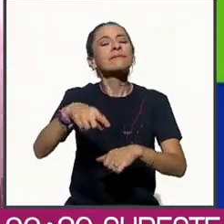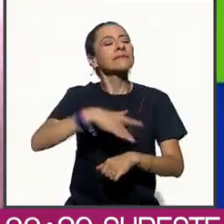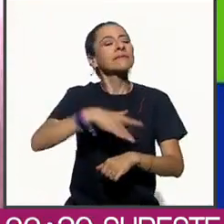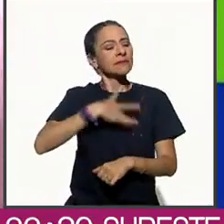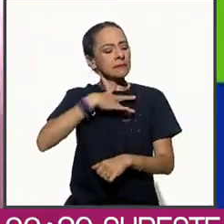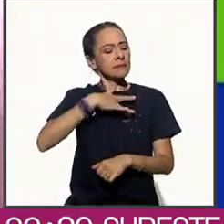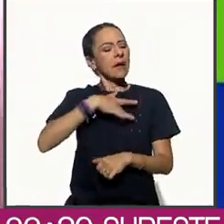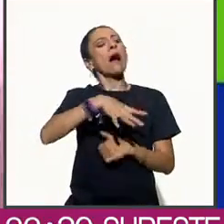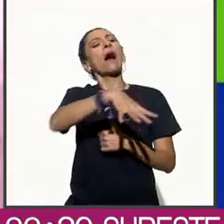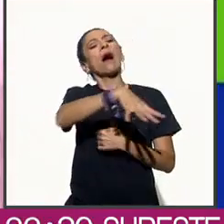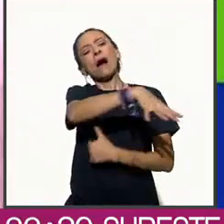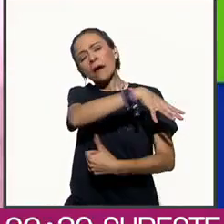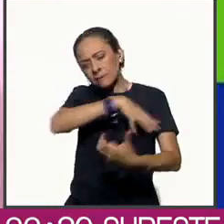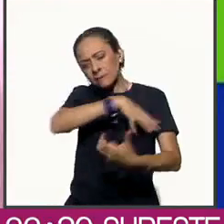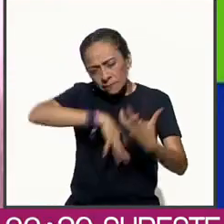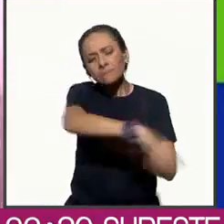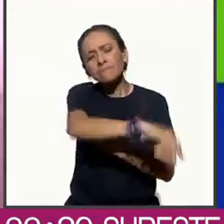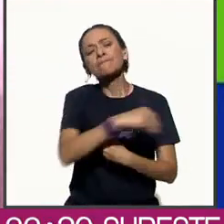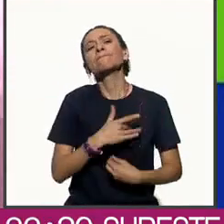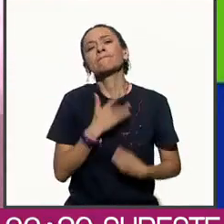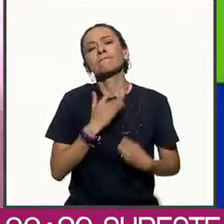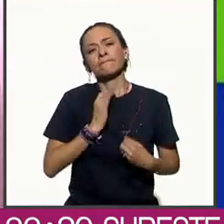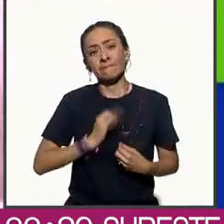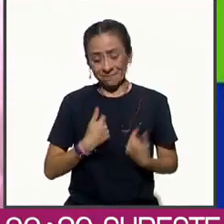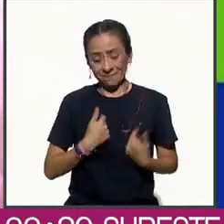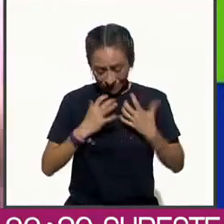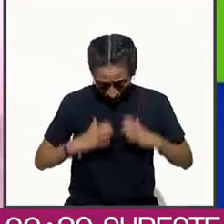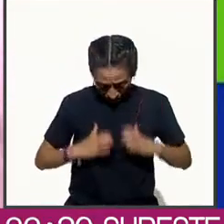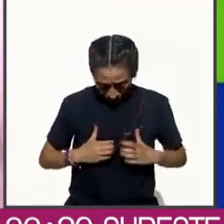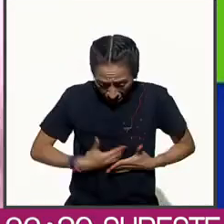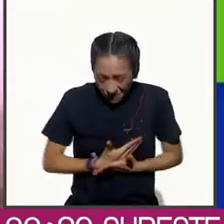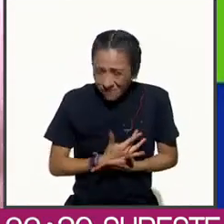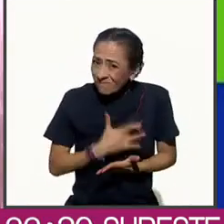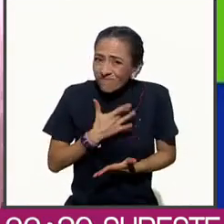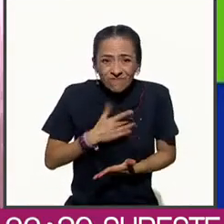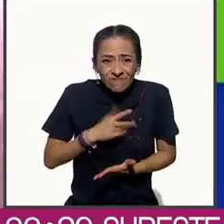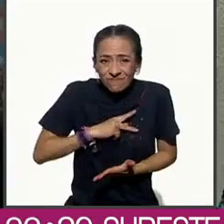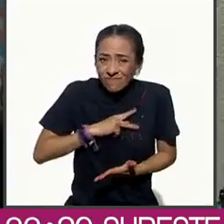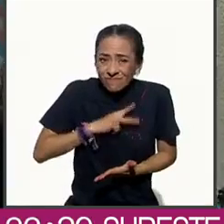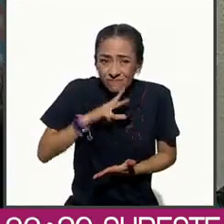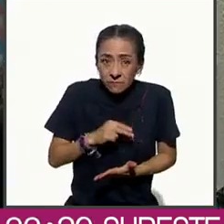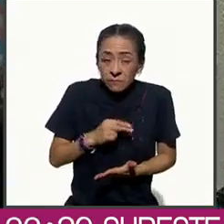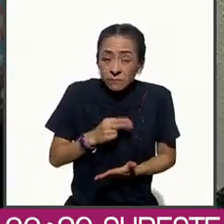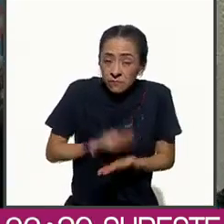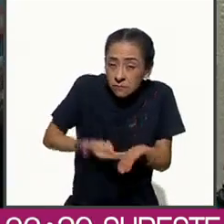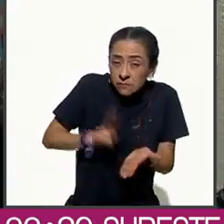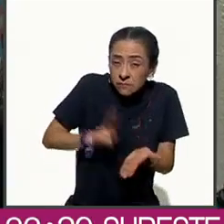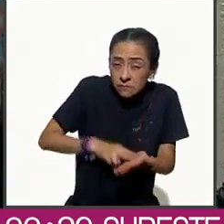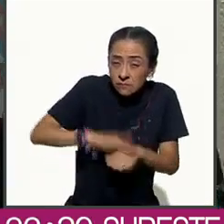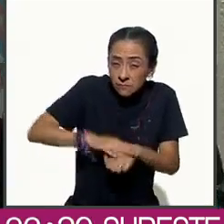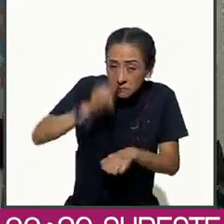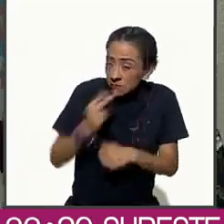difícil nacer en un cuerpo que no es tuyo y ahora imagínate si la sociedad te ve mal. Con imágenes